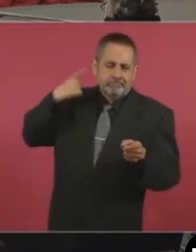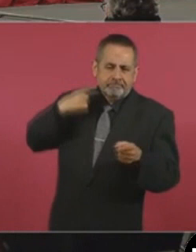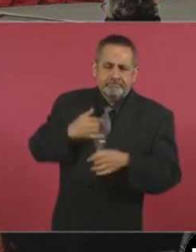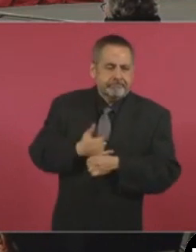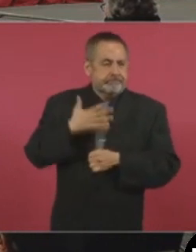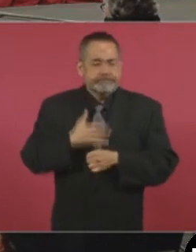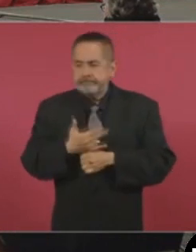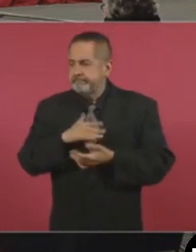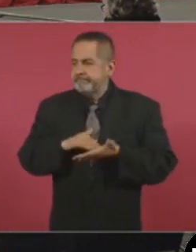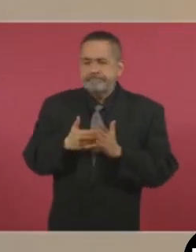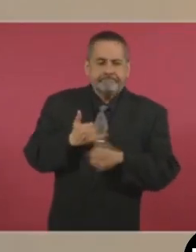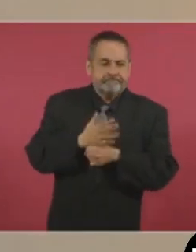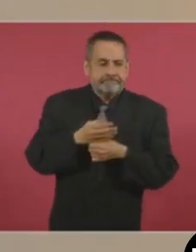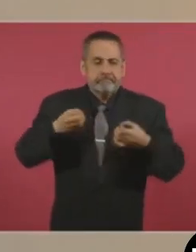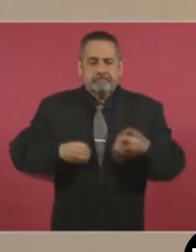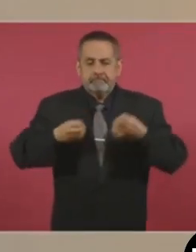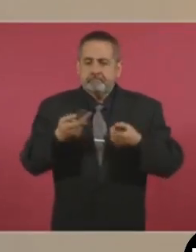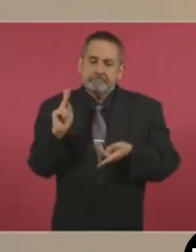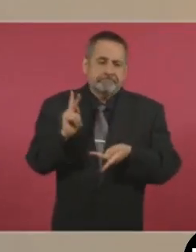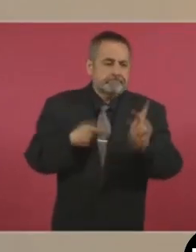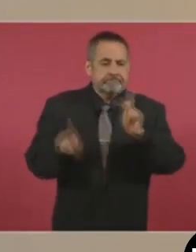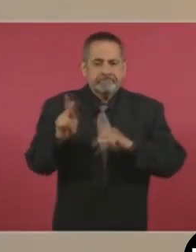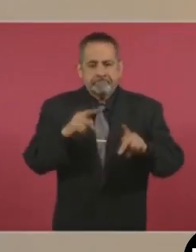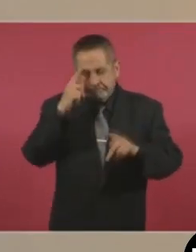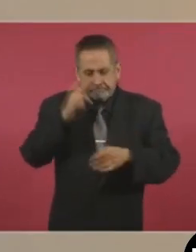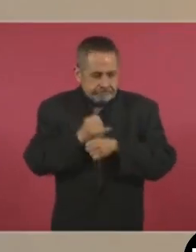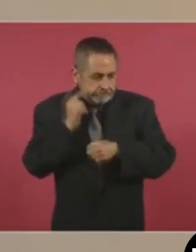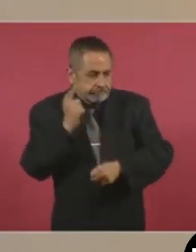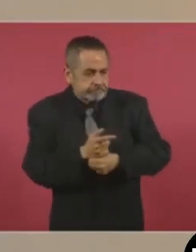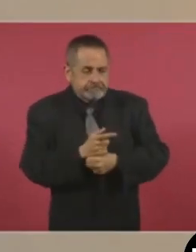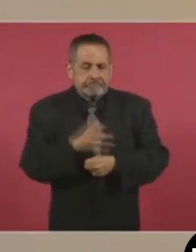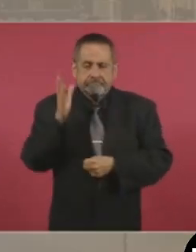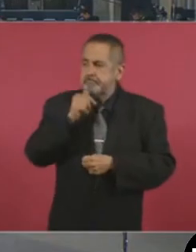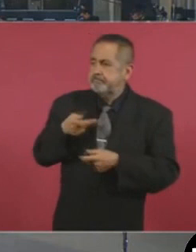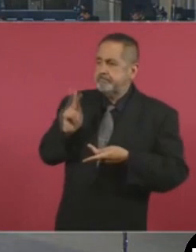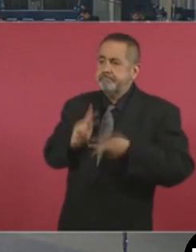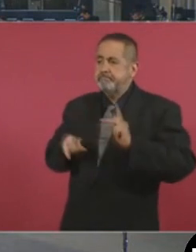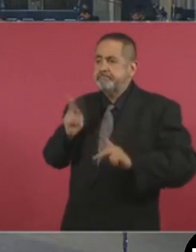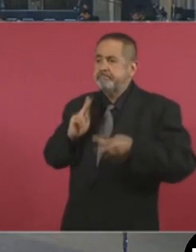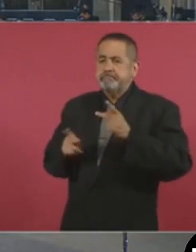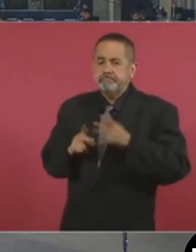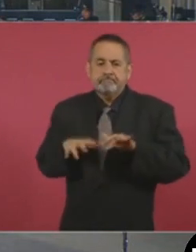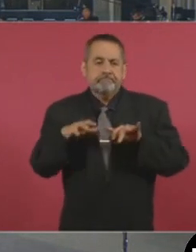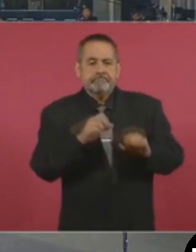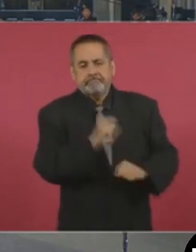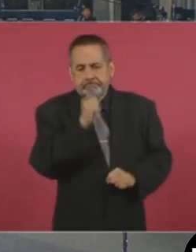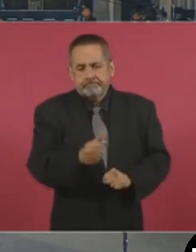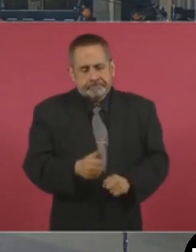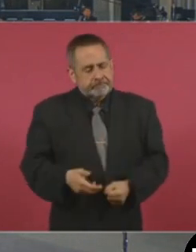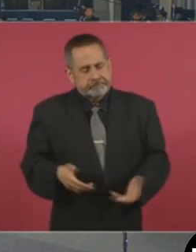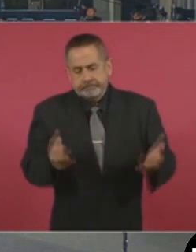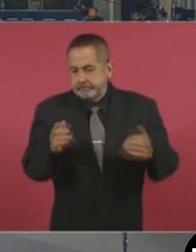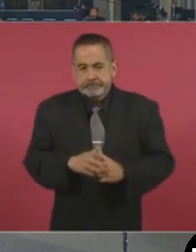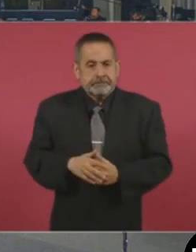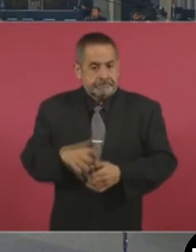obstaculizan judicialmente para impedir que la justicia los alcance. A pesar de todos estos